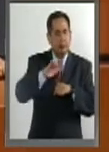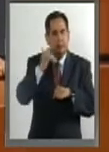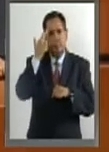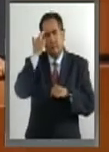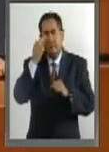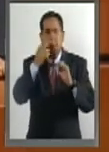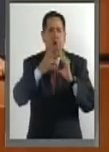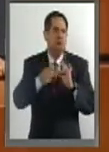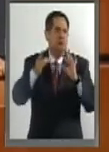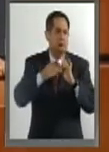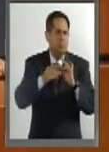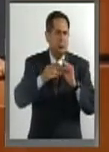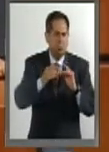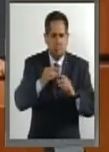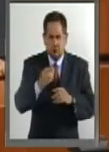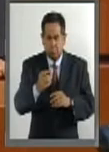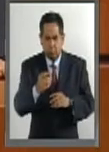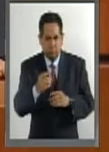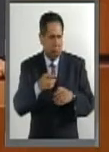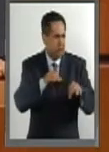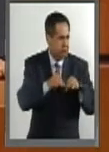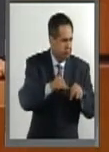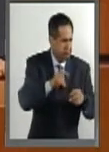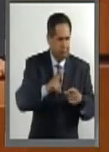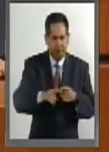cual profesión, oficio,